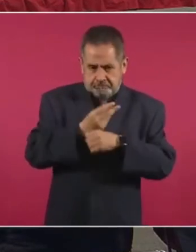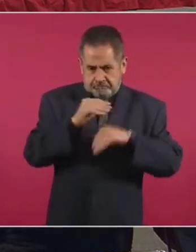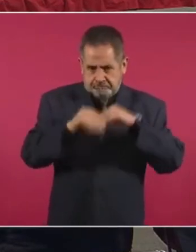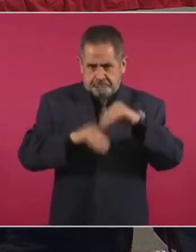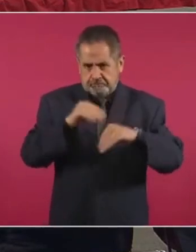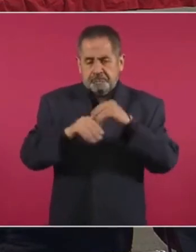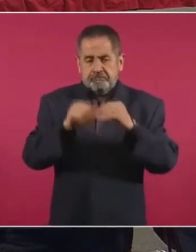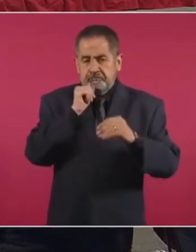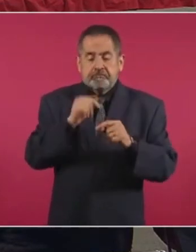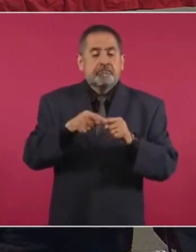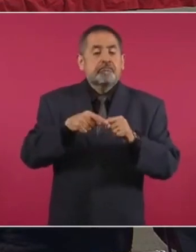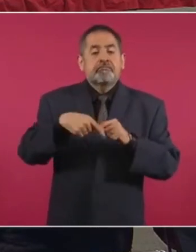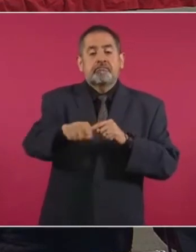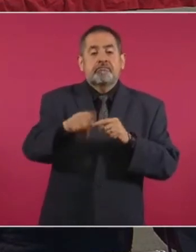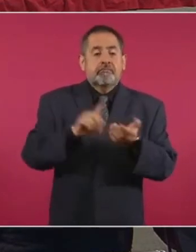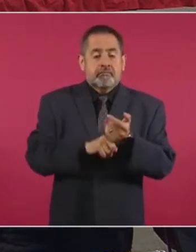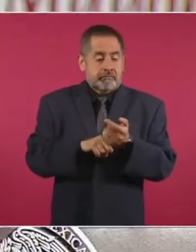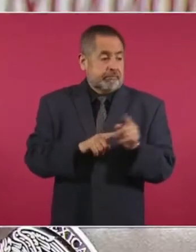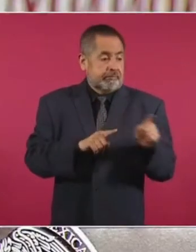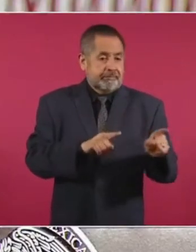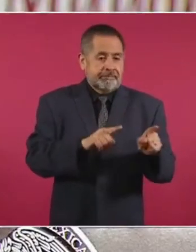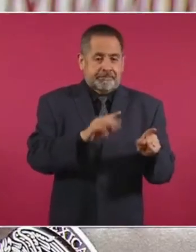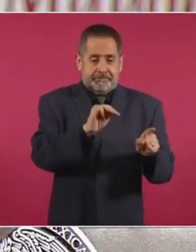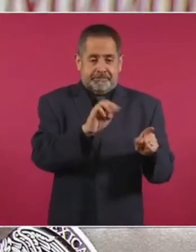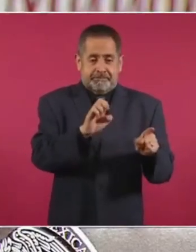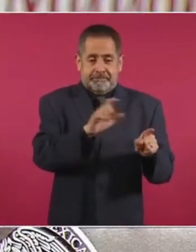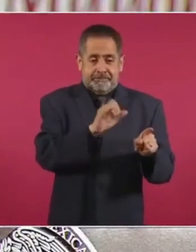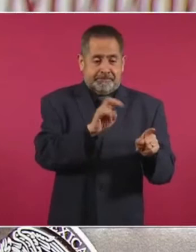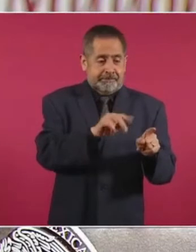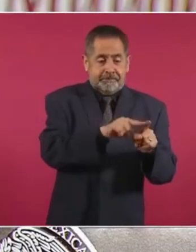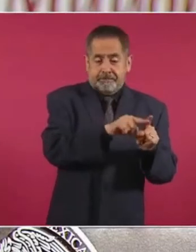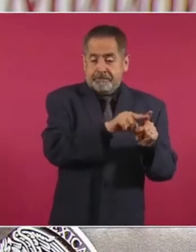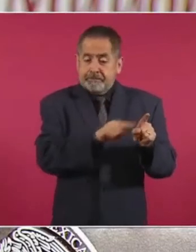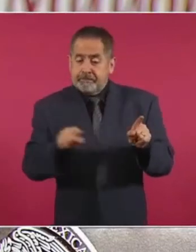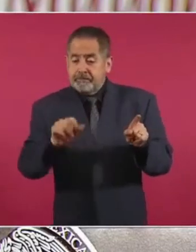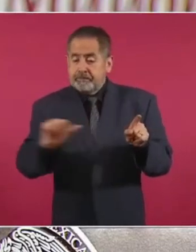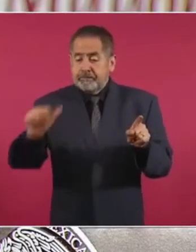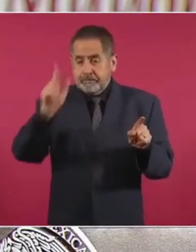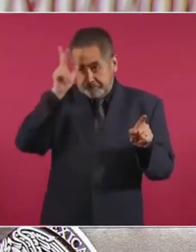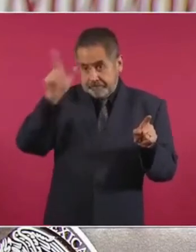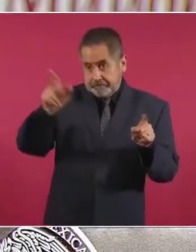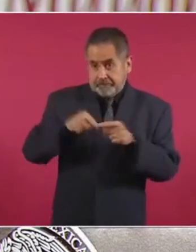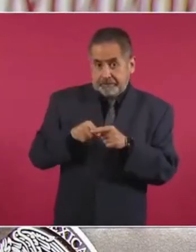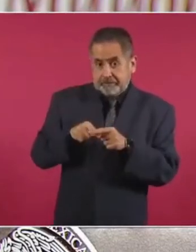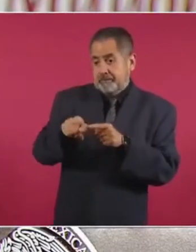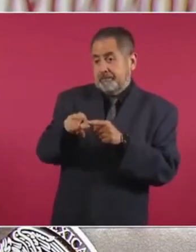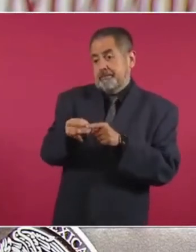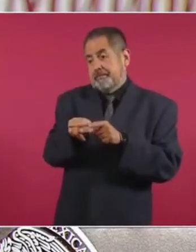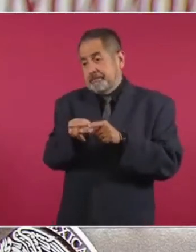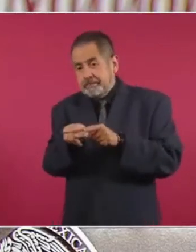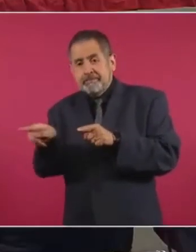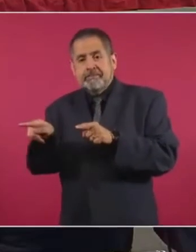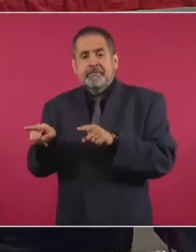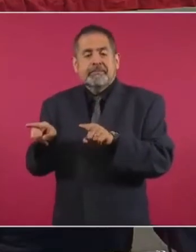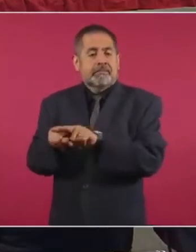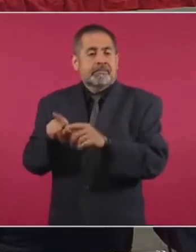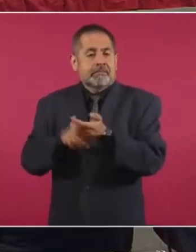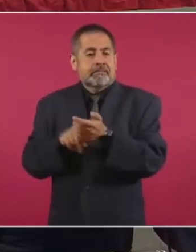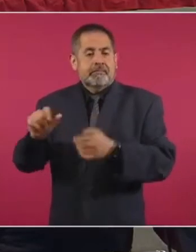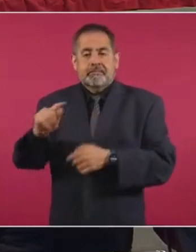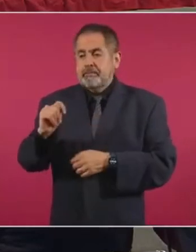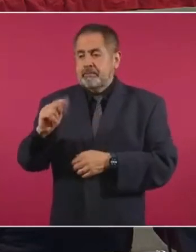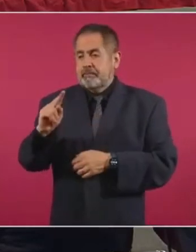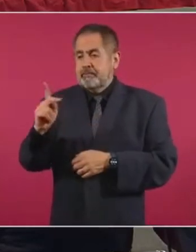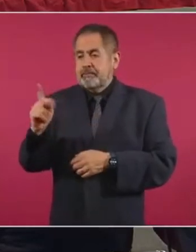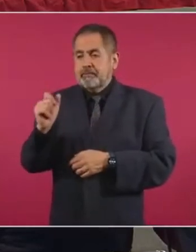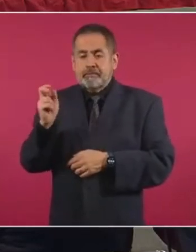que comunicará el circuito exterior mexiquense con la autopista México-Pachuca y también con la autopista México-Tuxpan que